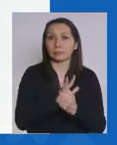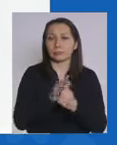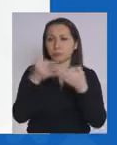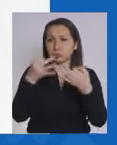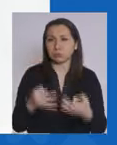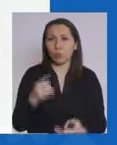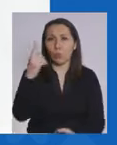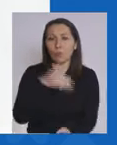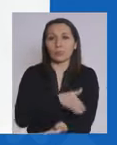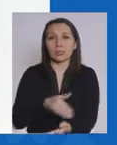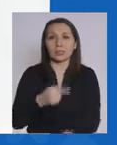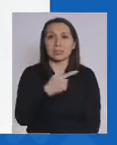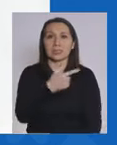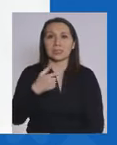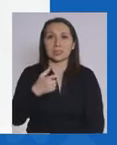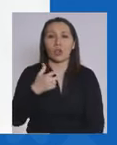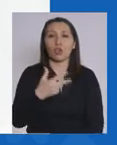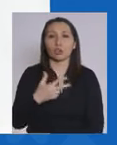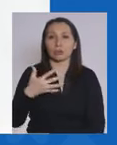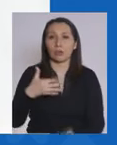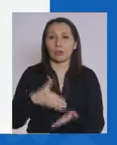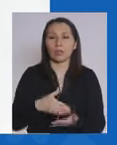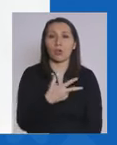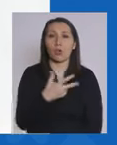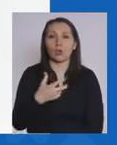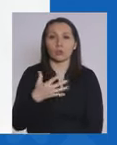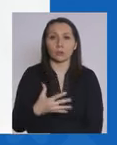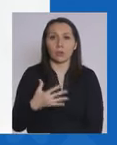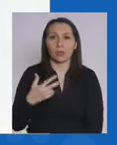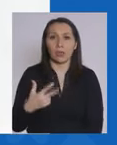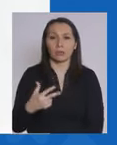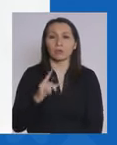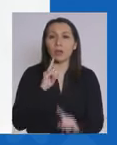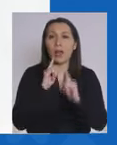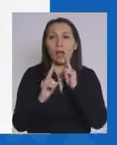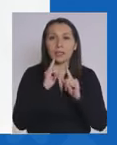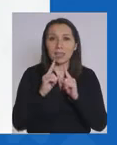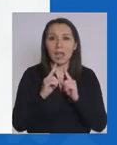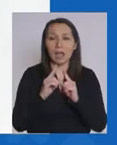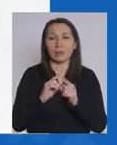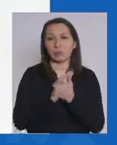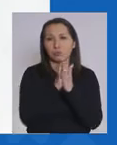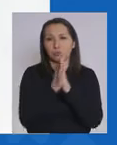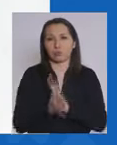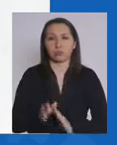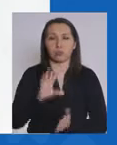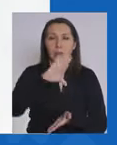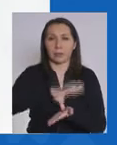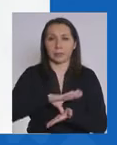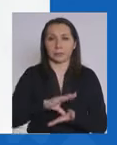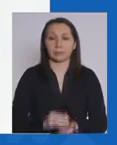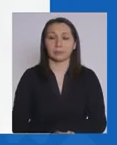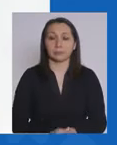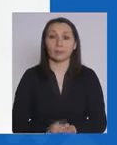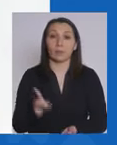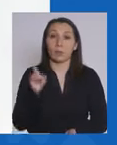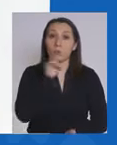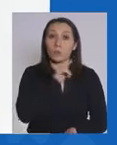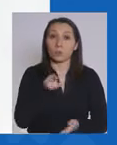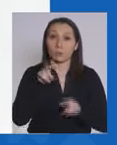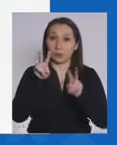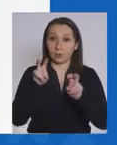millón 785 mil 858 exámenes a nivel país finalmente